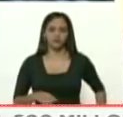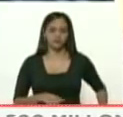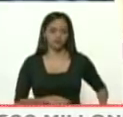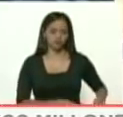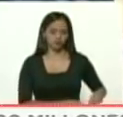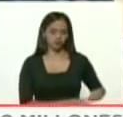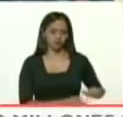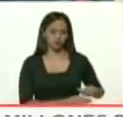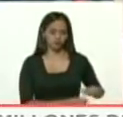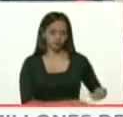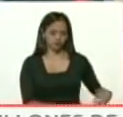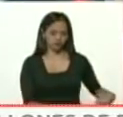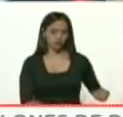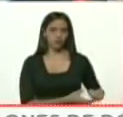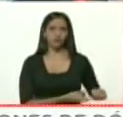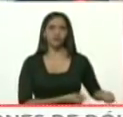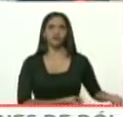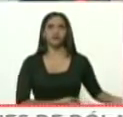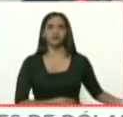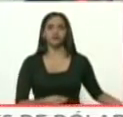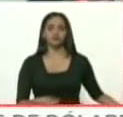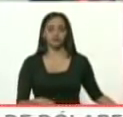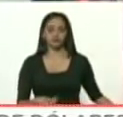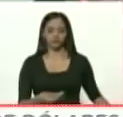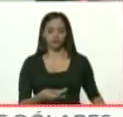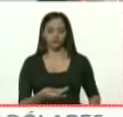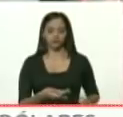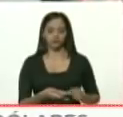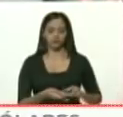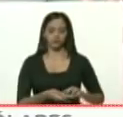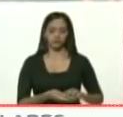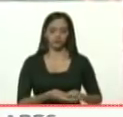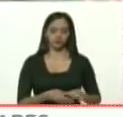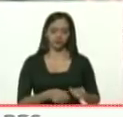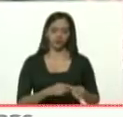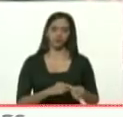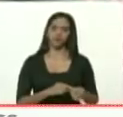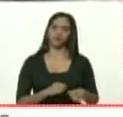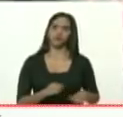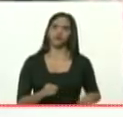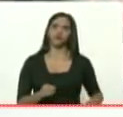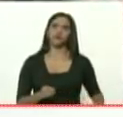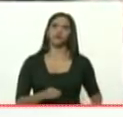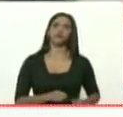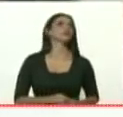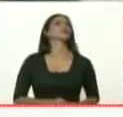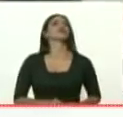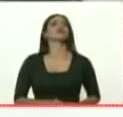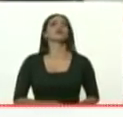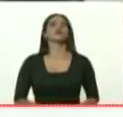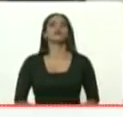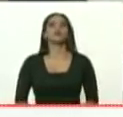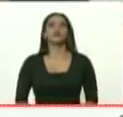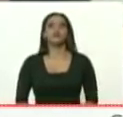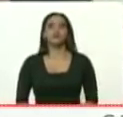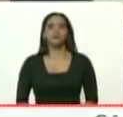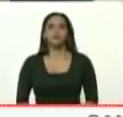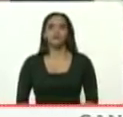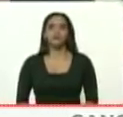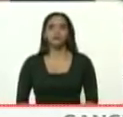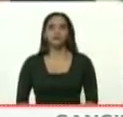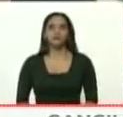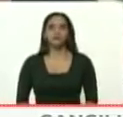Nosotros, responsablemente, el gobierno que dirige el presidente Nicolás Maduro, hemos hecho una investigación desde el punto de